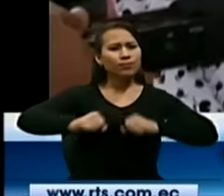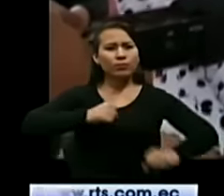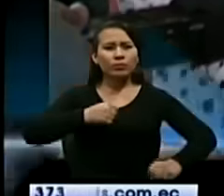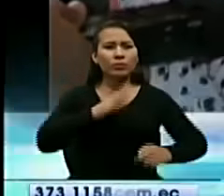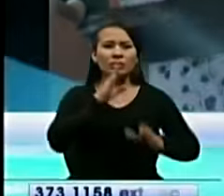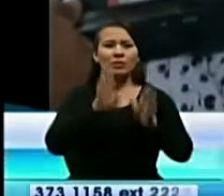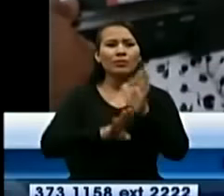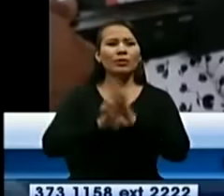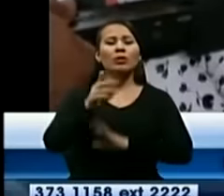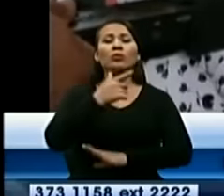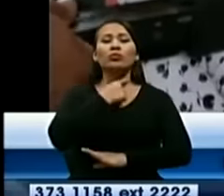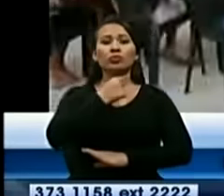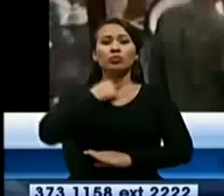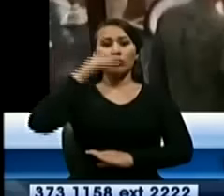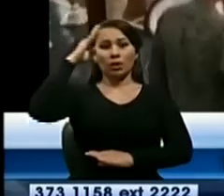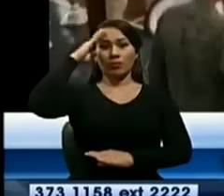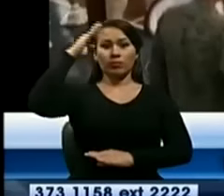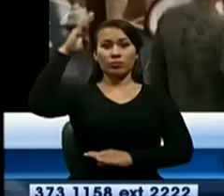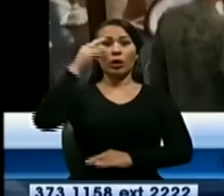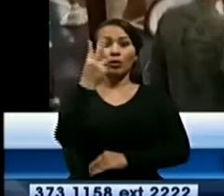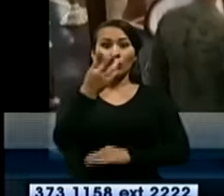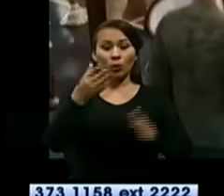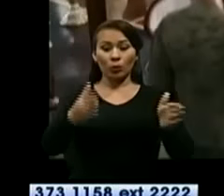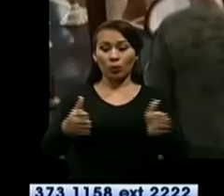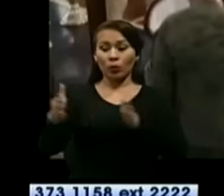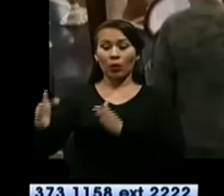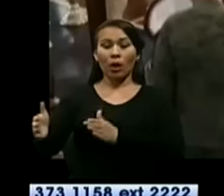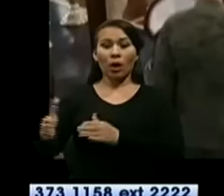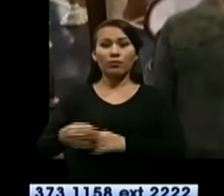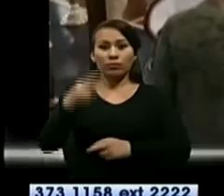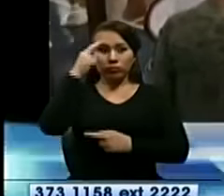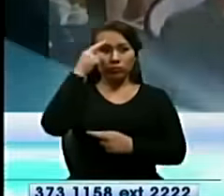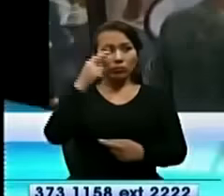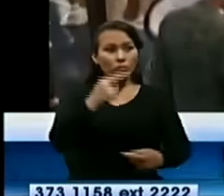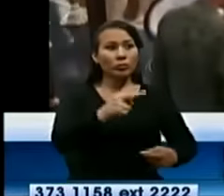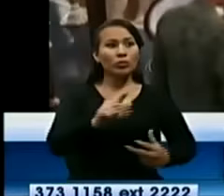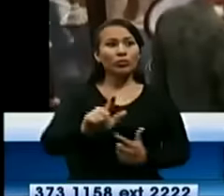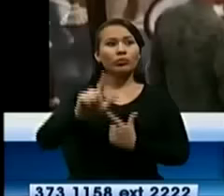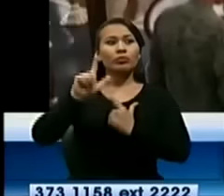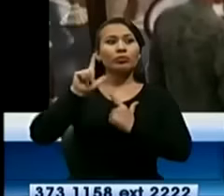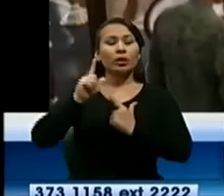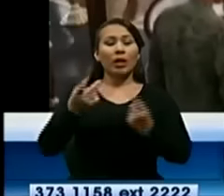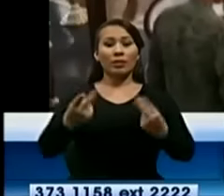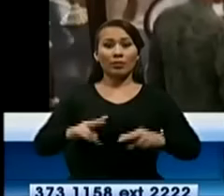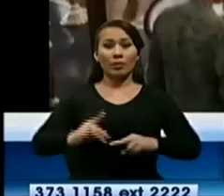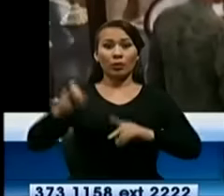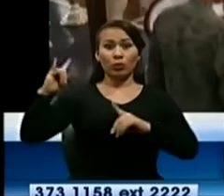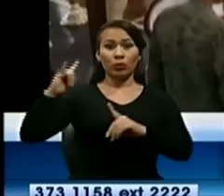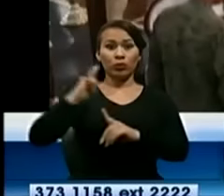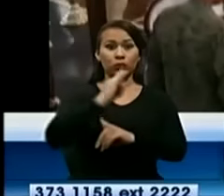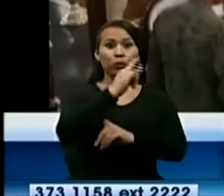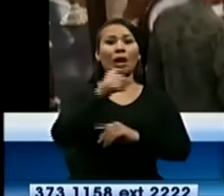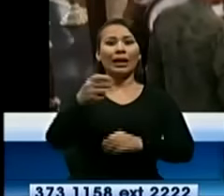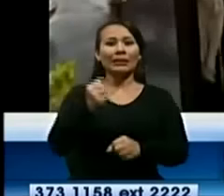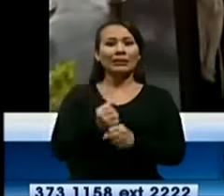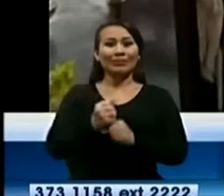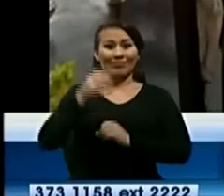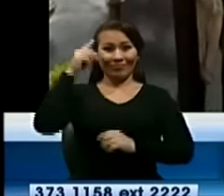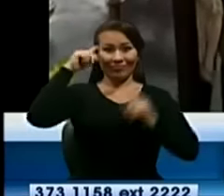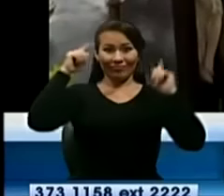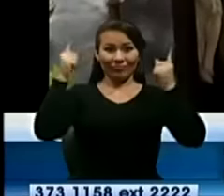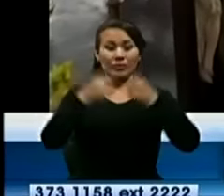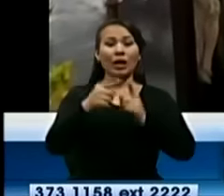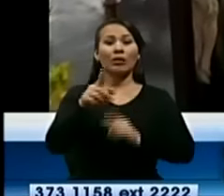gustaba la carrera militar. Los dos cuerpos sin vida recibieron honores de la Fuerza Aérea y de sus compañeros de las Fuerzas Armadas del Ecuador. El traslado de